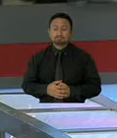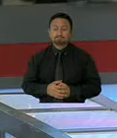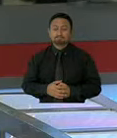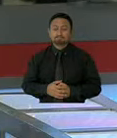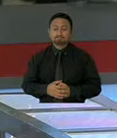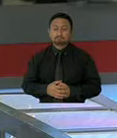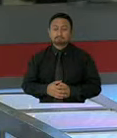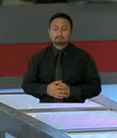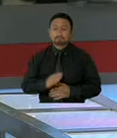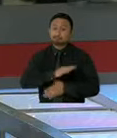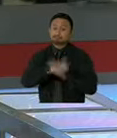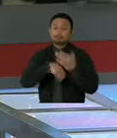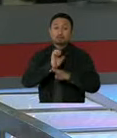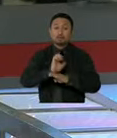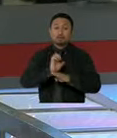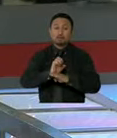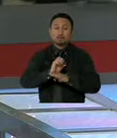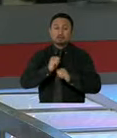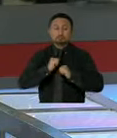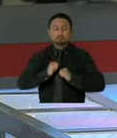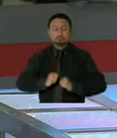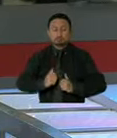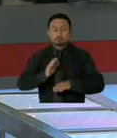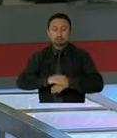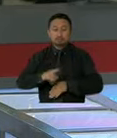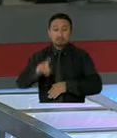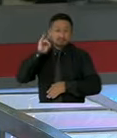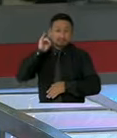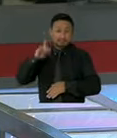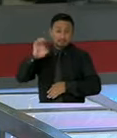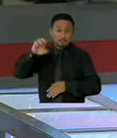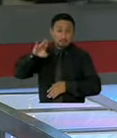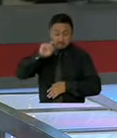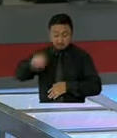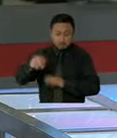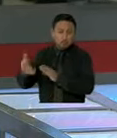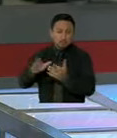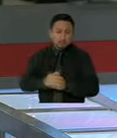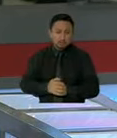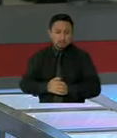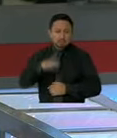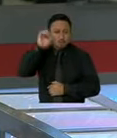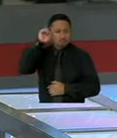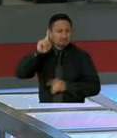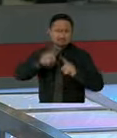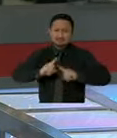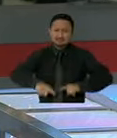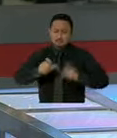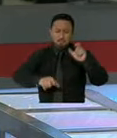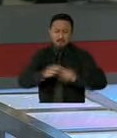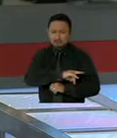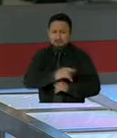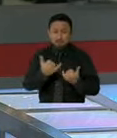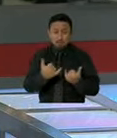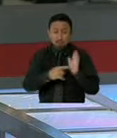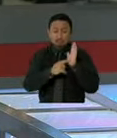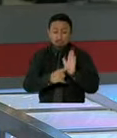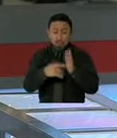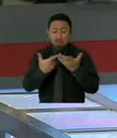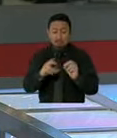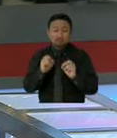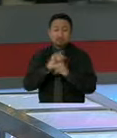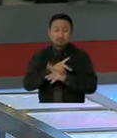El país entero está consternado por la muerte de la pequeña de 9 años, Emilia Benavides. Varias reacciones de personajes públicos se han difundido a través